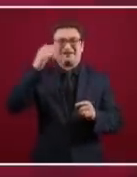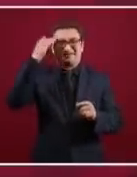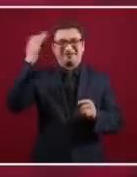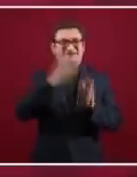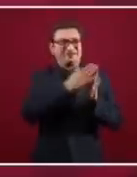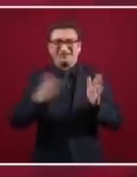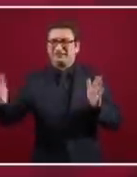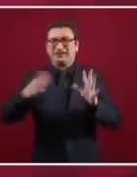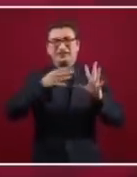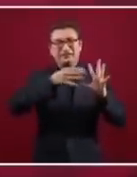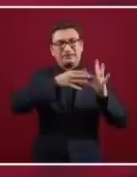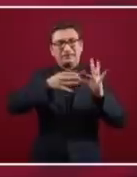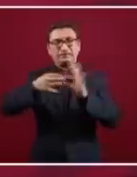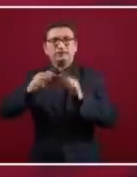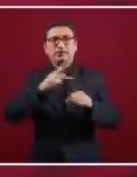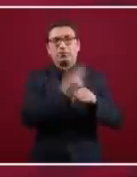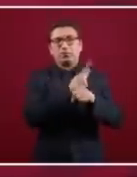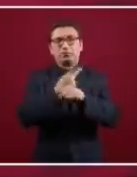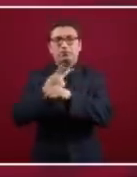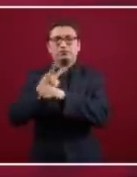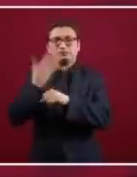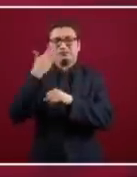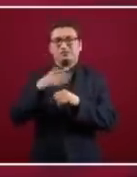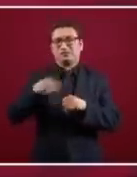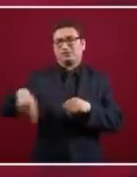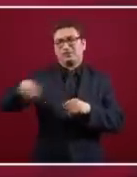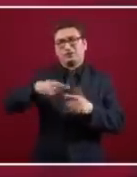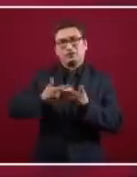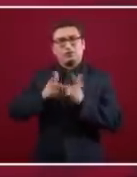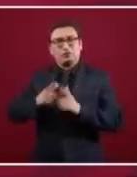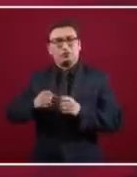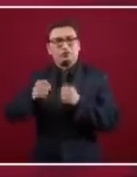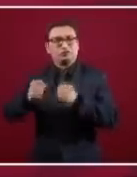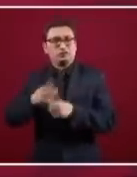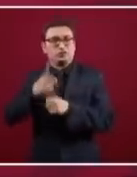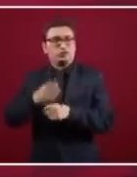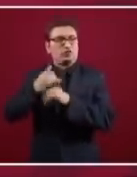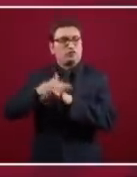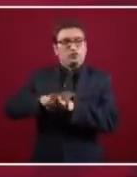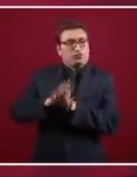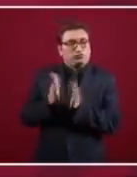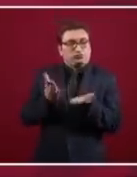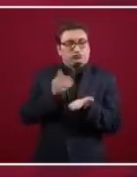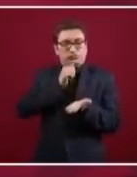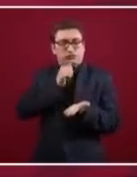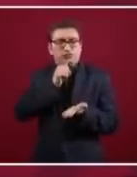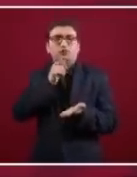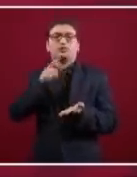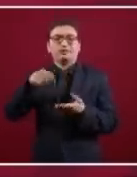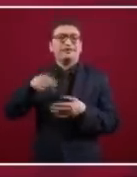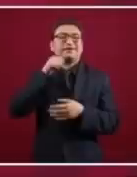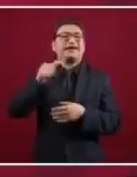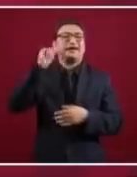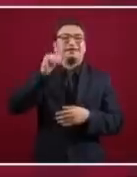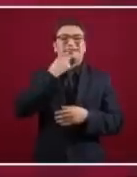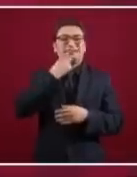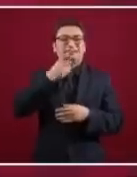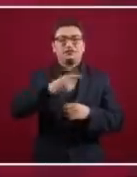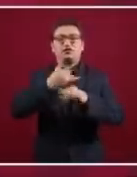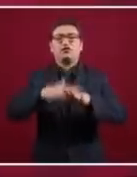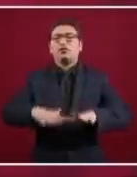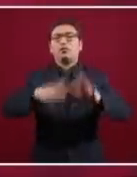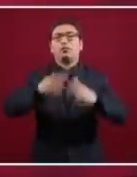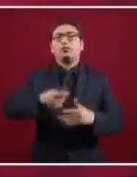que el gabinete de seguridad no tiene información inclusive ejercitamos que sacamos una primera información